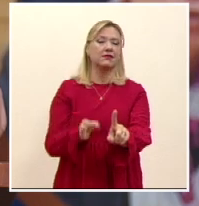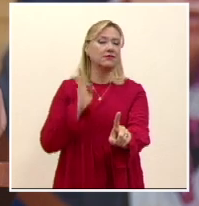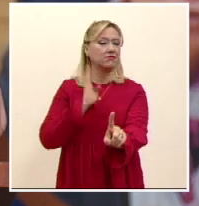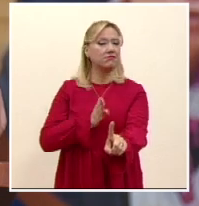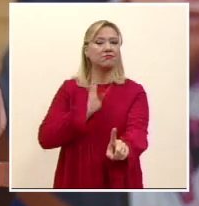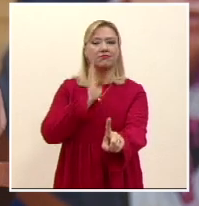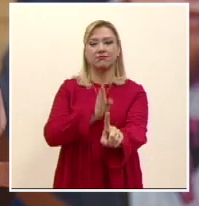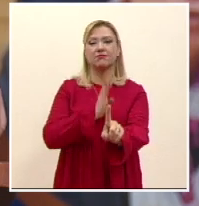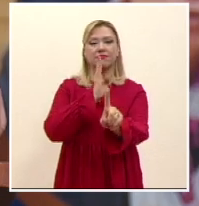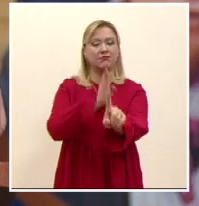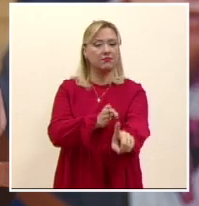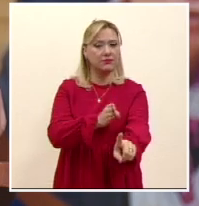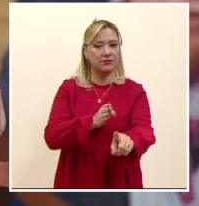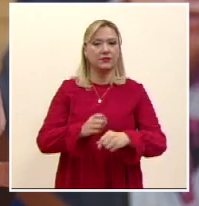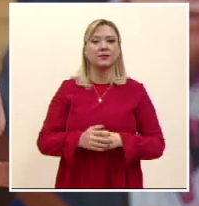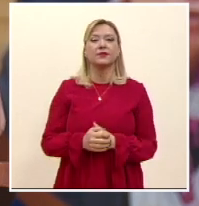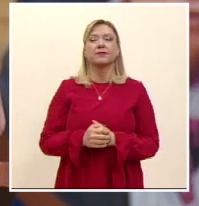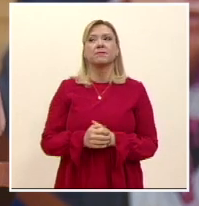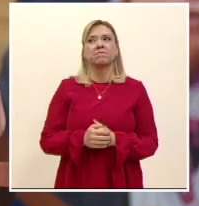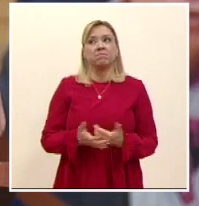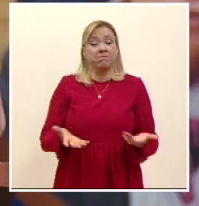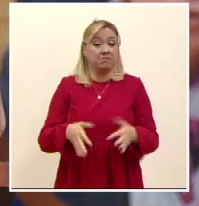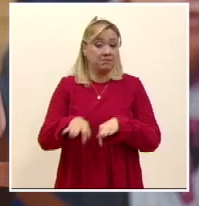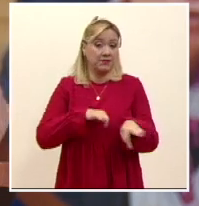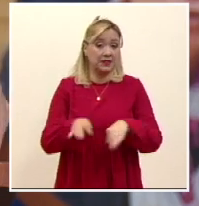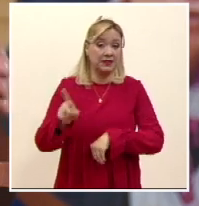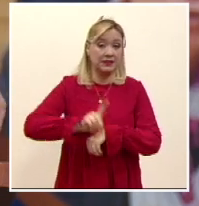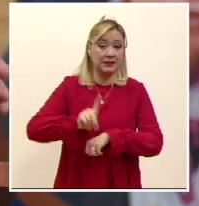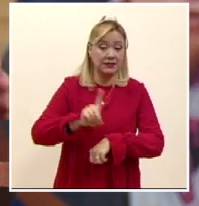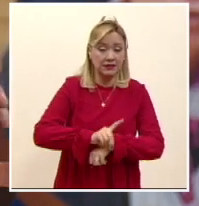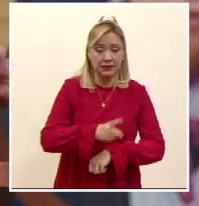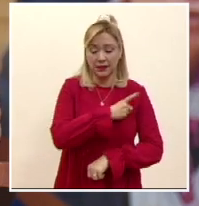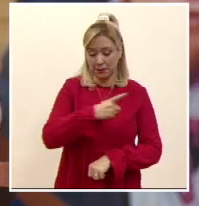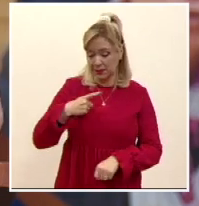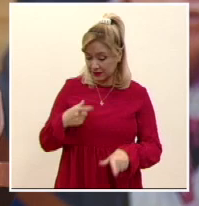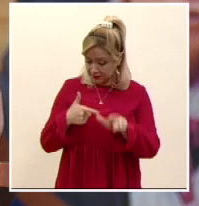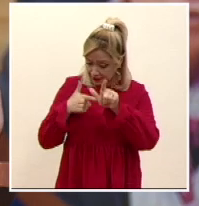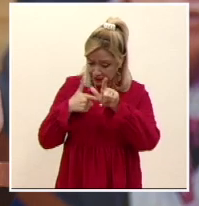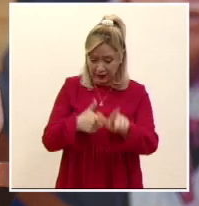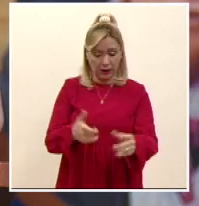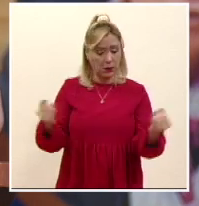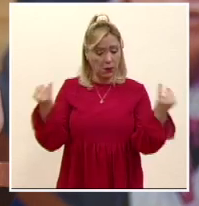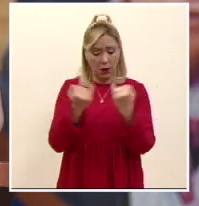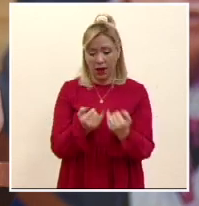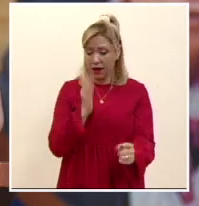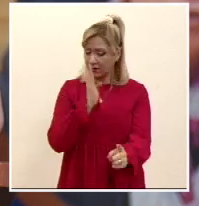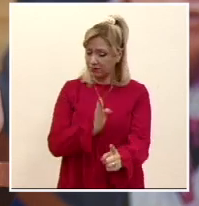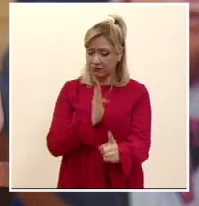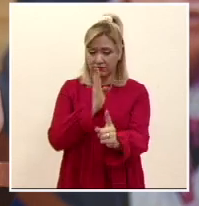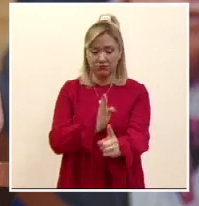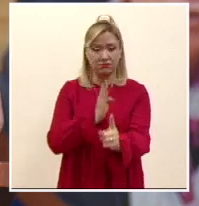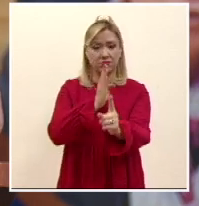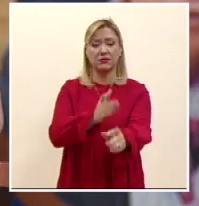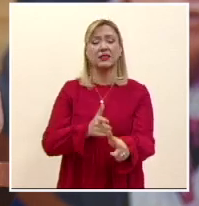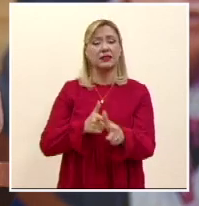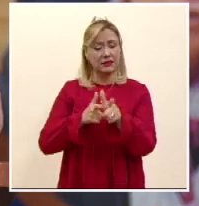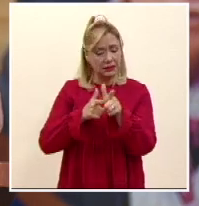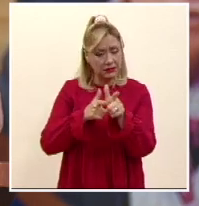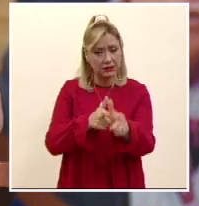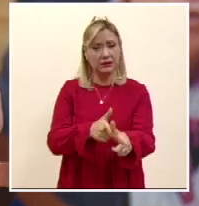altera, nuestra actividad tiene que seguir siendo la misma y tenemos que seguirla